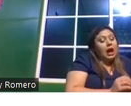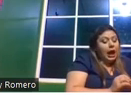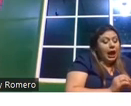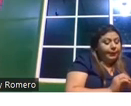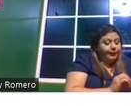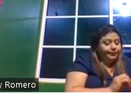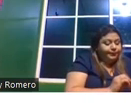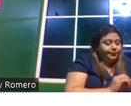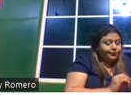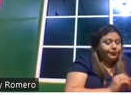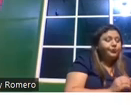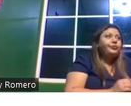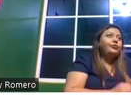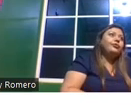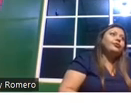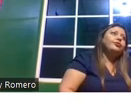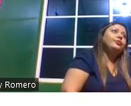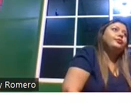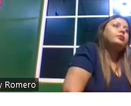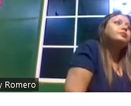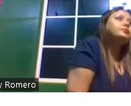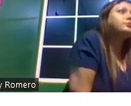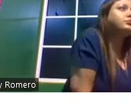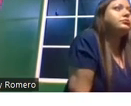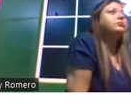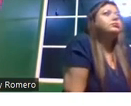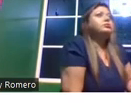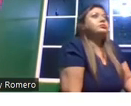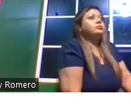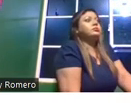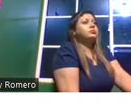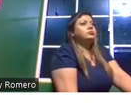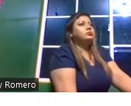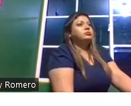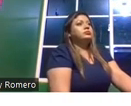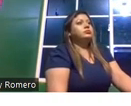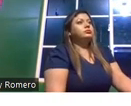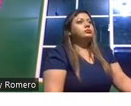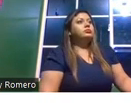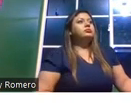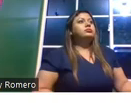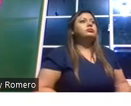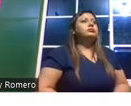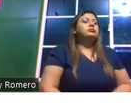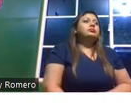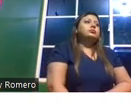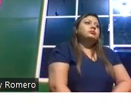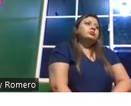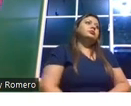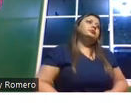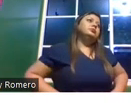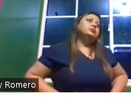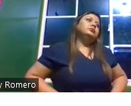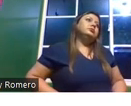el ingreso, costo y rentabilidad tiene que ver también con la parte de la productividad que tiene el talento